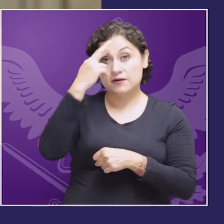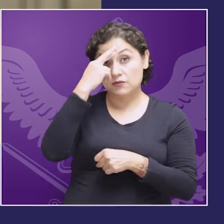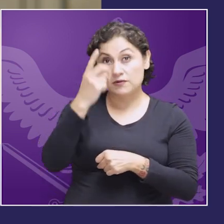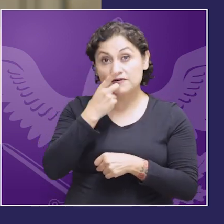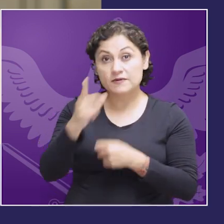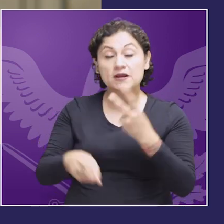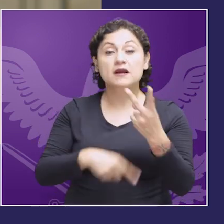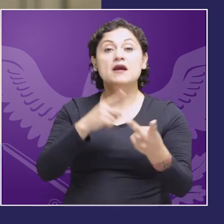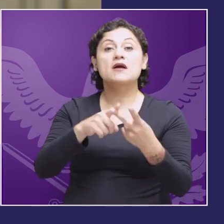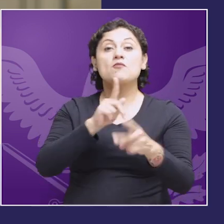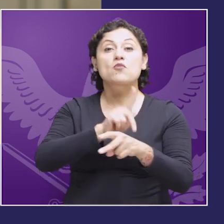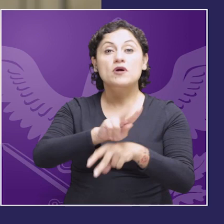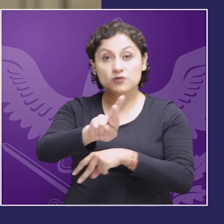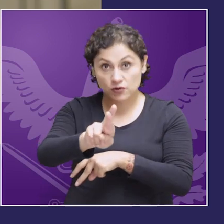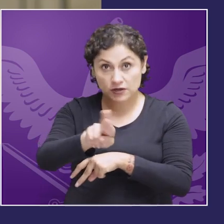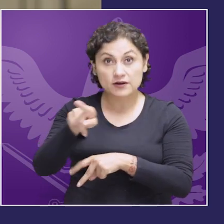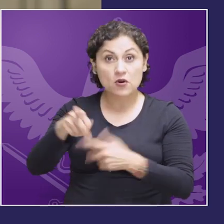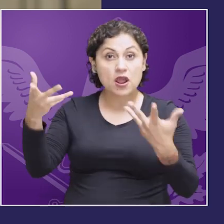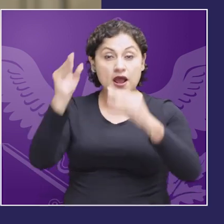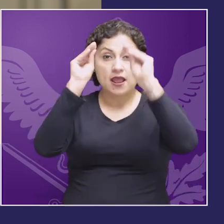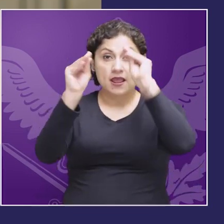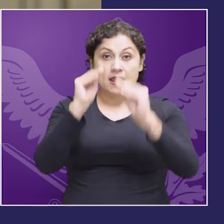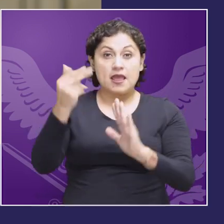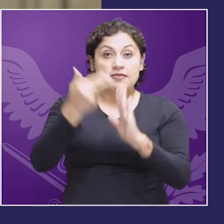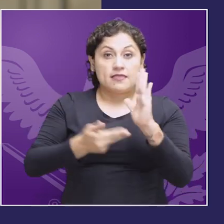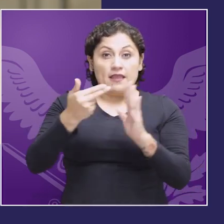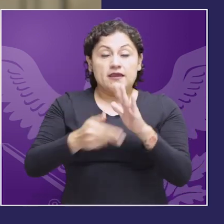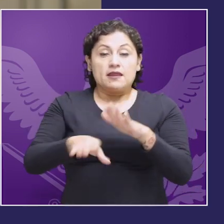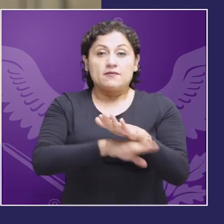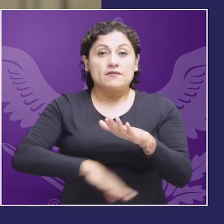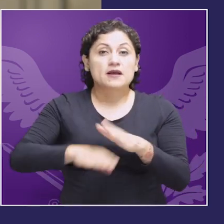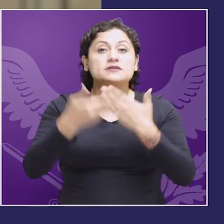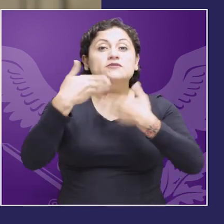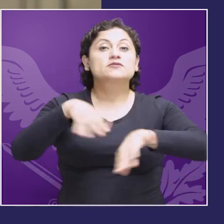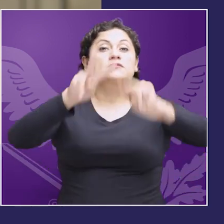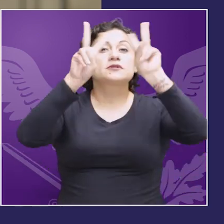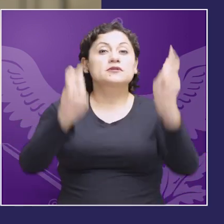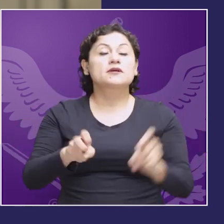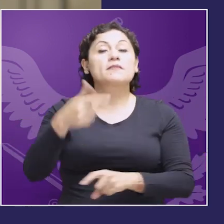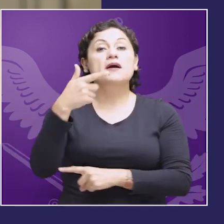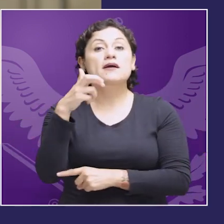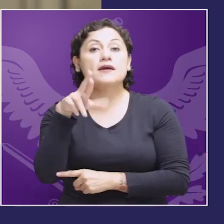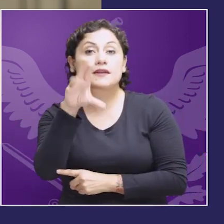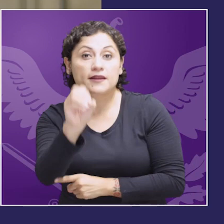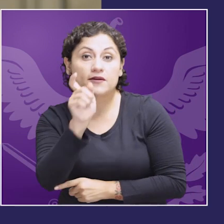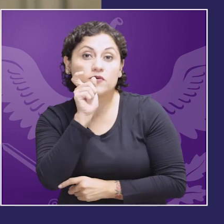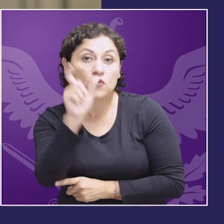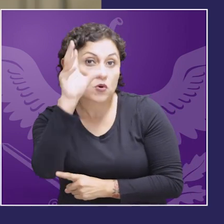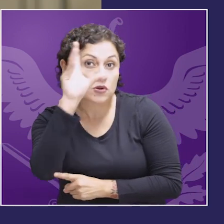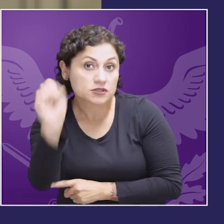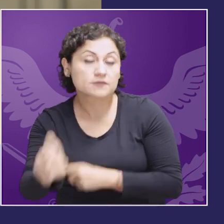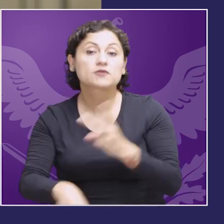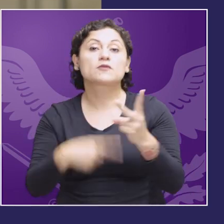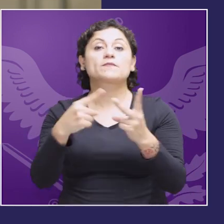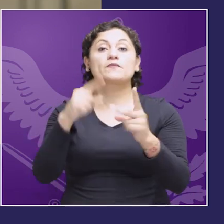República Dominicana con Puerto Rico en elaborar un taller básico sobre cuestiones de género y perspectiva de género, que